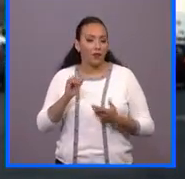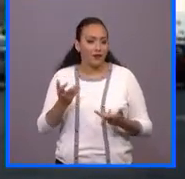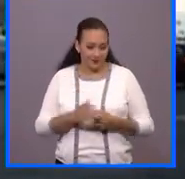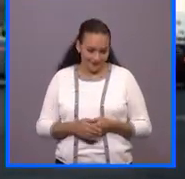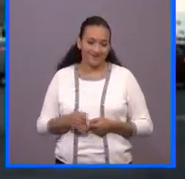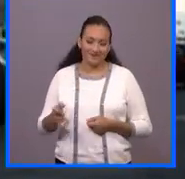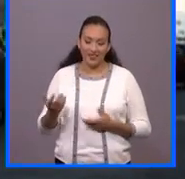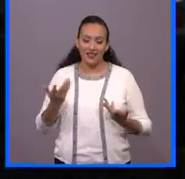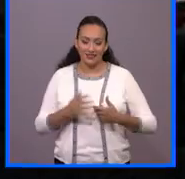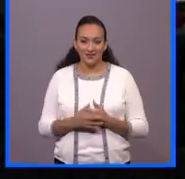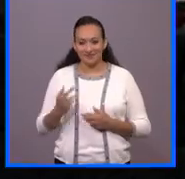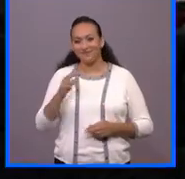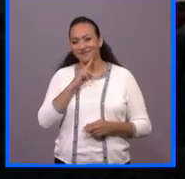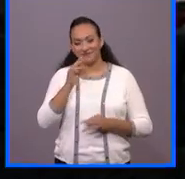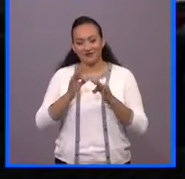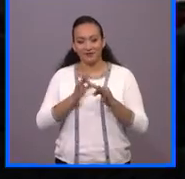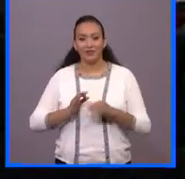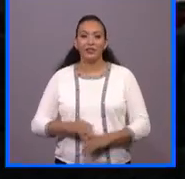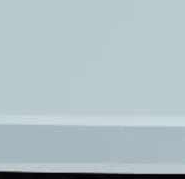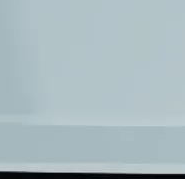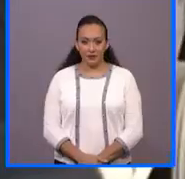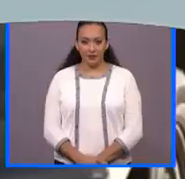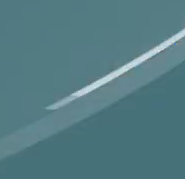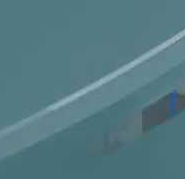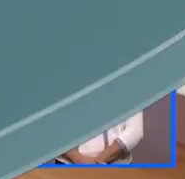Poder Judicial de la Federación, Mario López Peña.